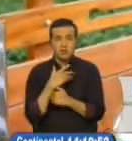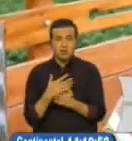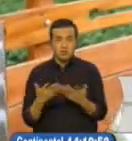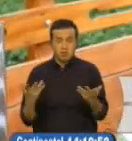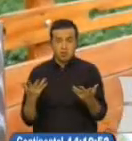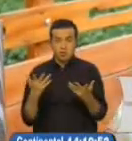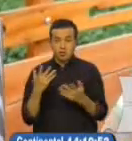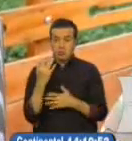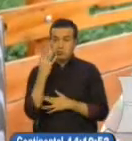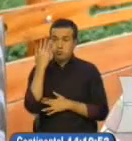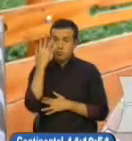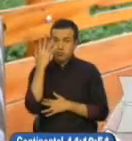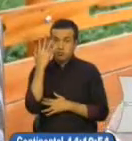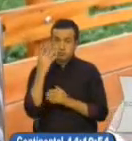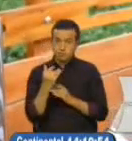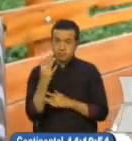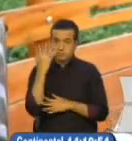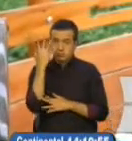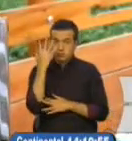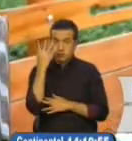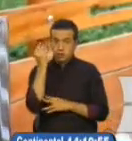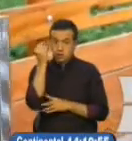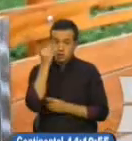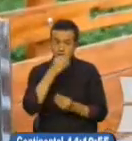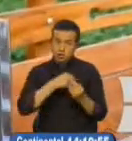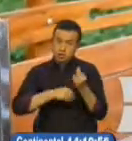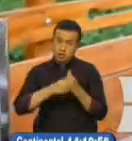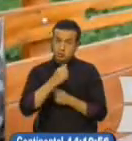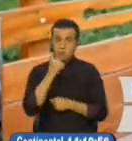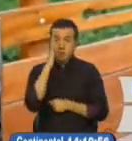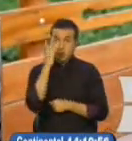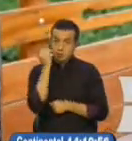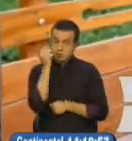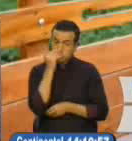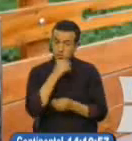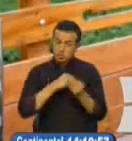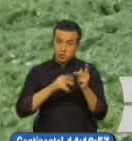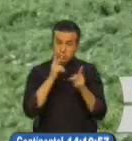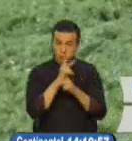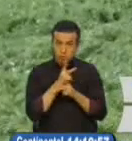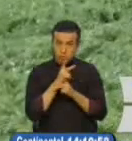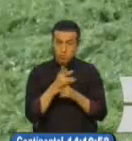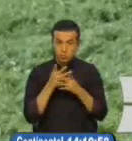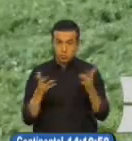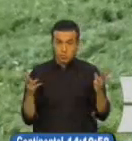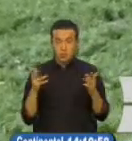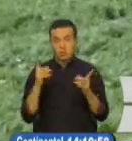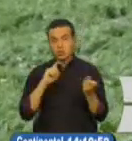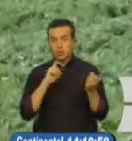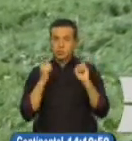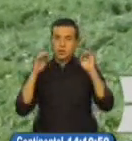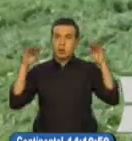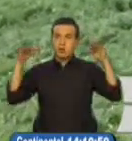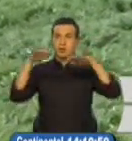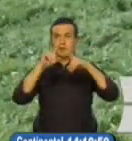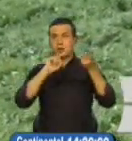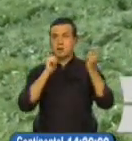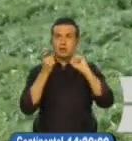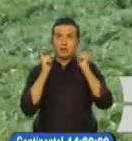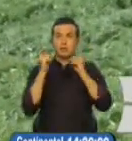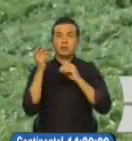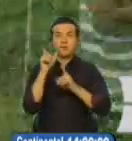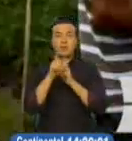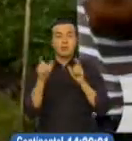porque la planta tiene una inversión más para mantenerla sana. Estas variaciones de clima obligan a